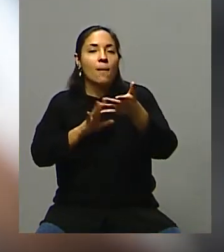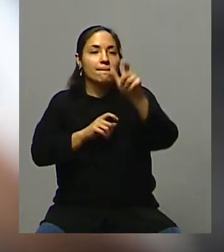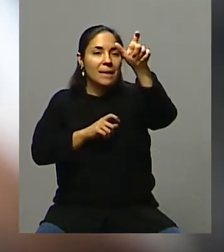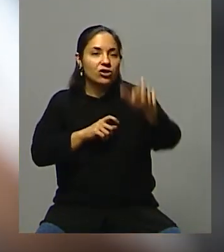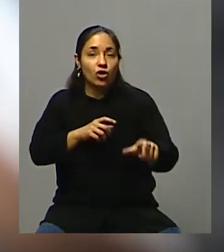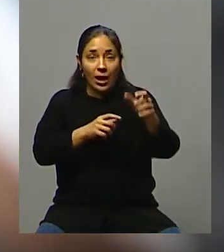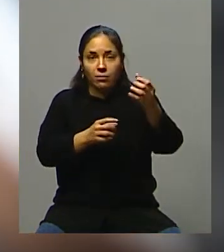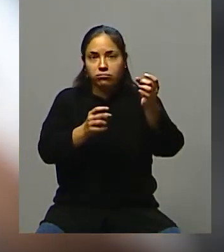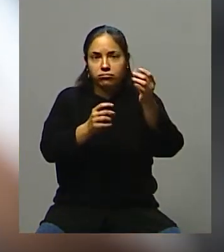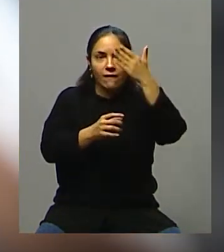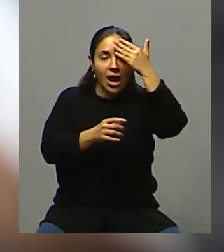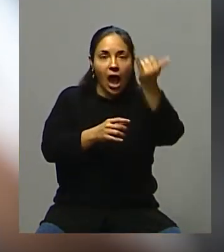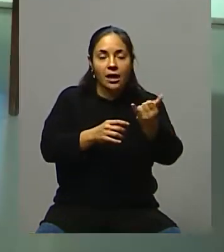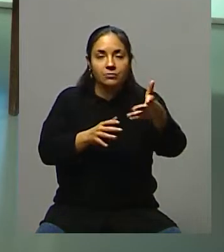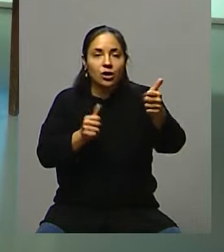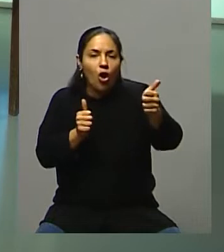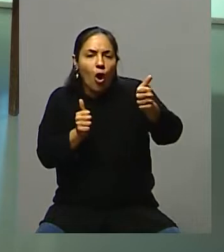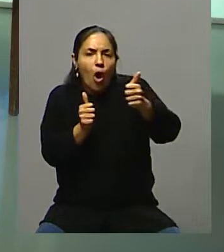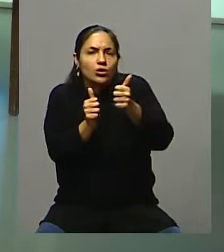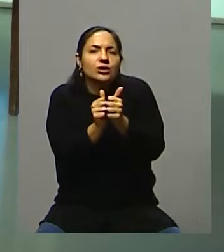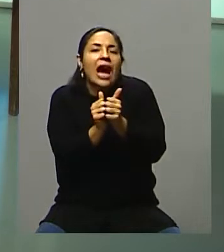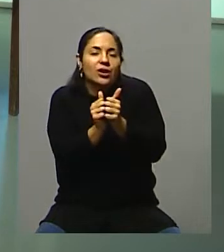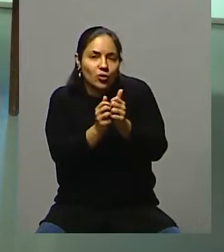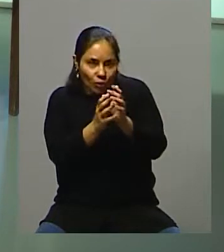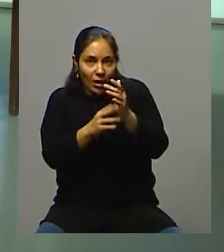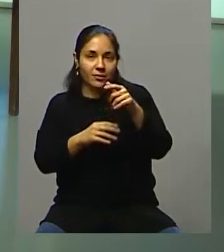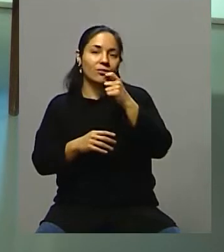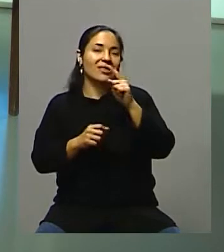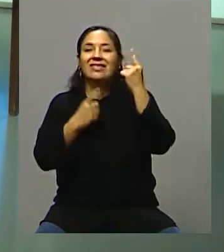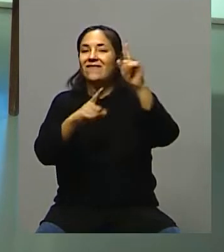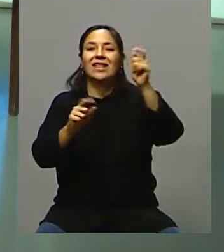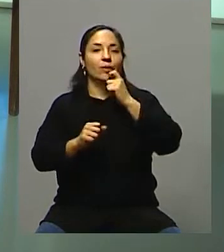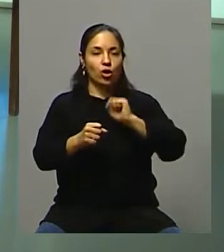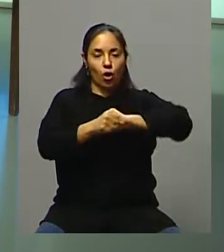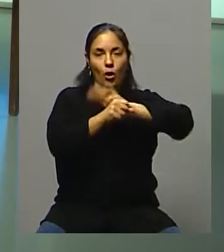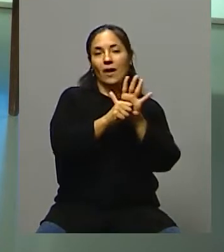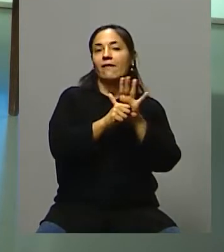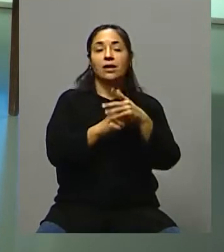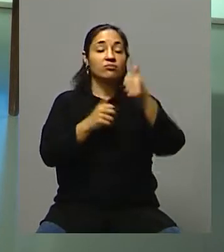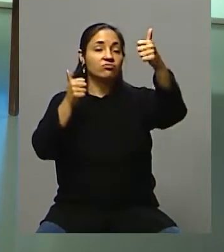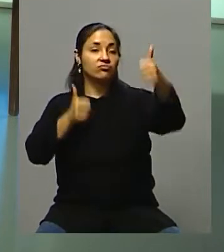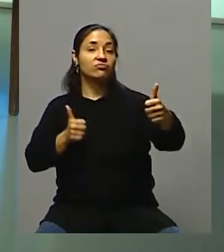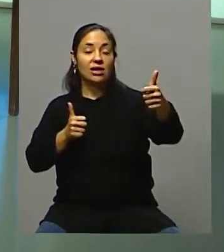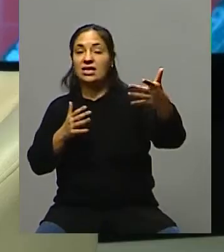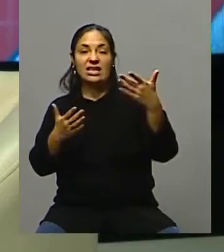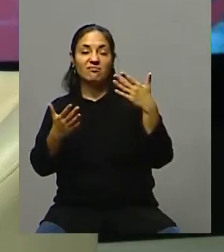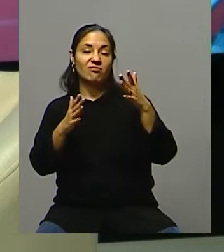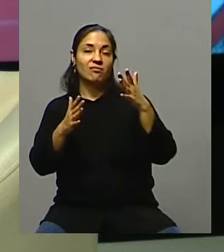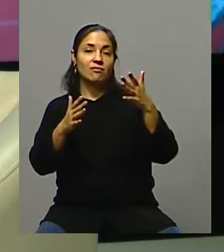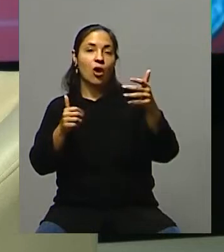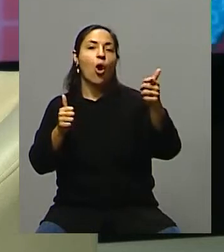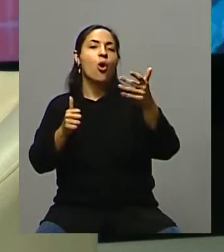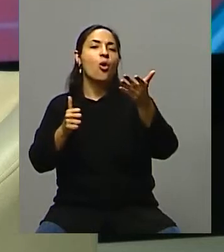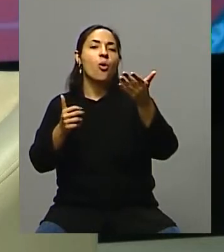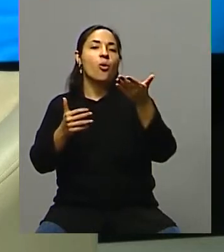por... si bien, a ver, pasa un poco, o sea, no es como el coronavirus, ¿no? El cual el mecanismo de contagio o la tasa de ataque en